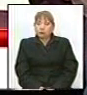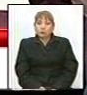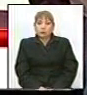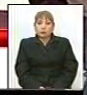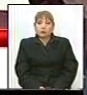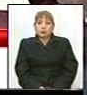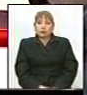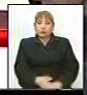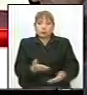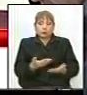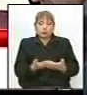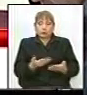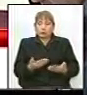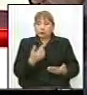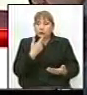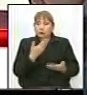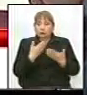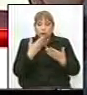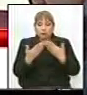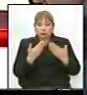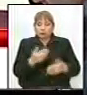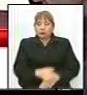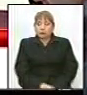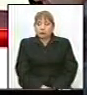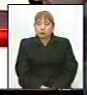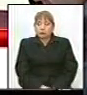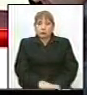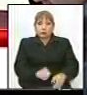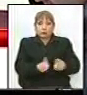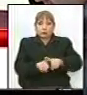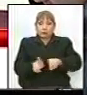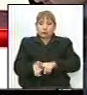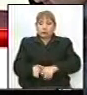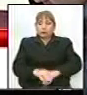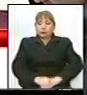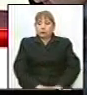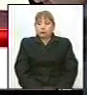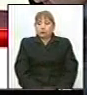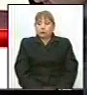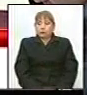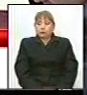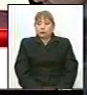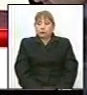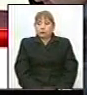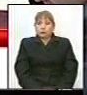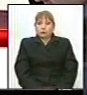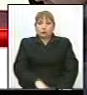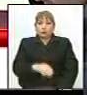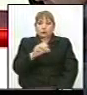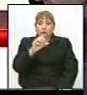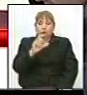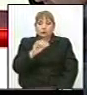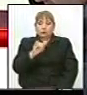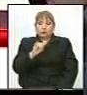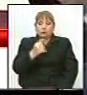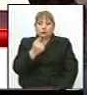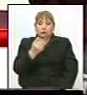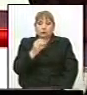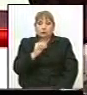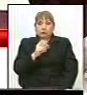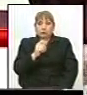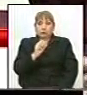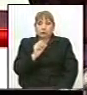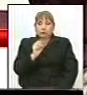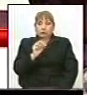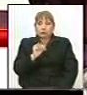relación a lo expresado también por la señora Janet Sánchez, ¿quién garantiza a